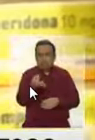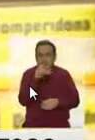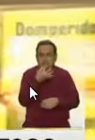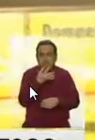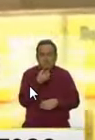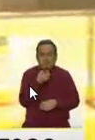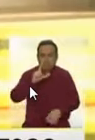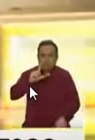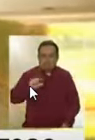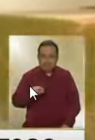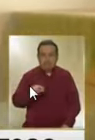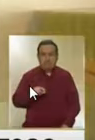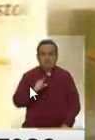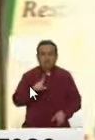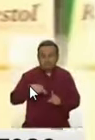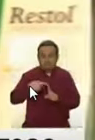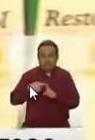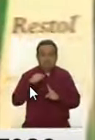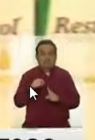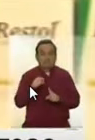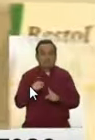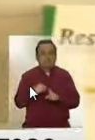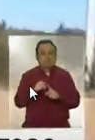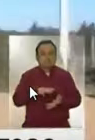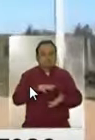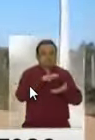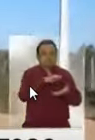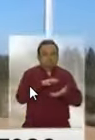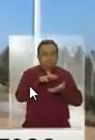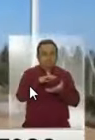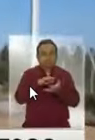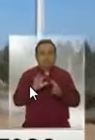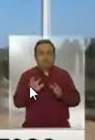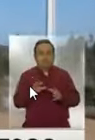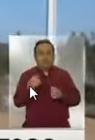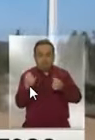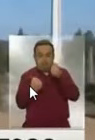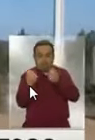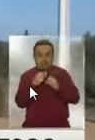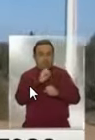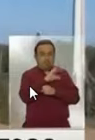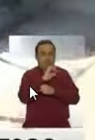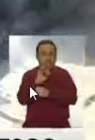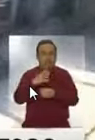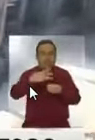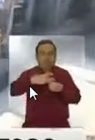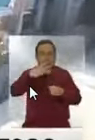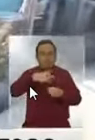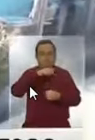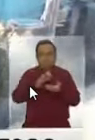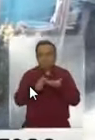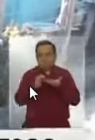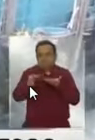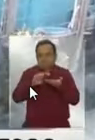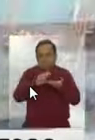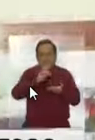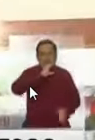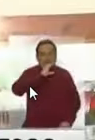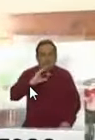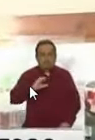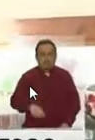un menor costo. Además, se estableció el traslado de medicamentos de forma móvil a todos los adultos mayores de los sectores